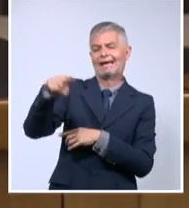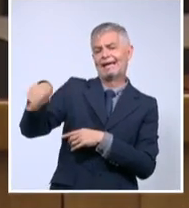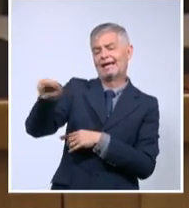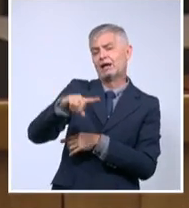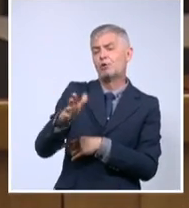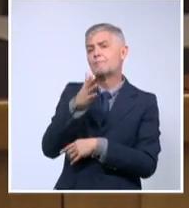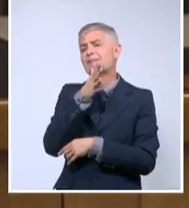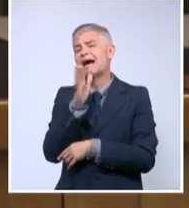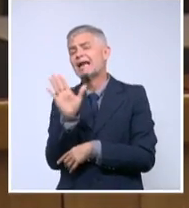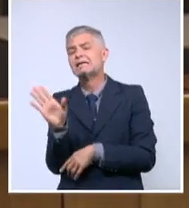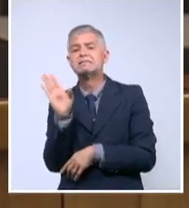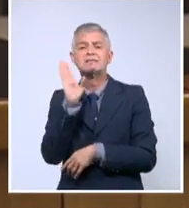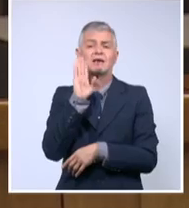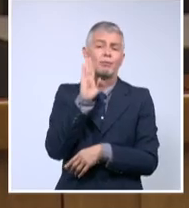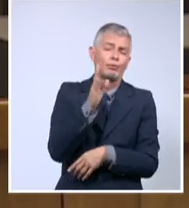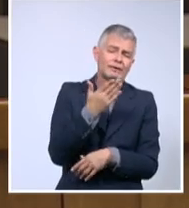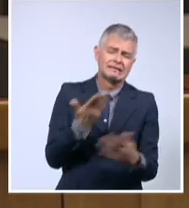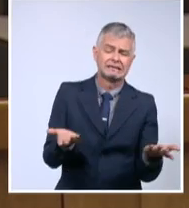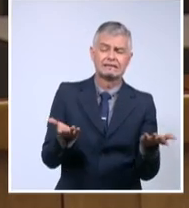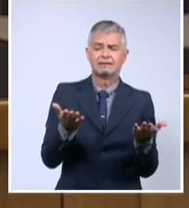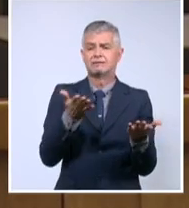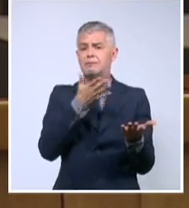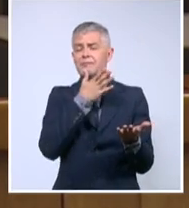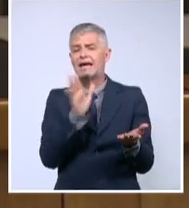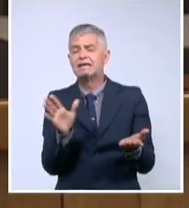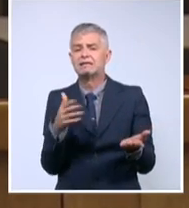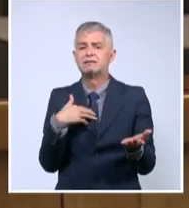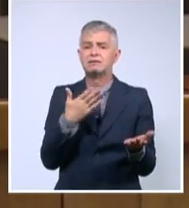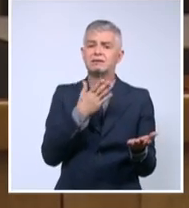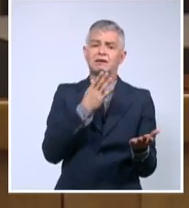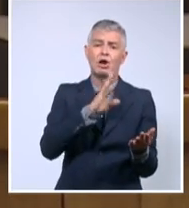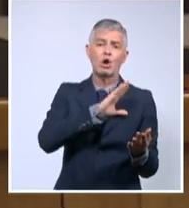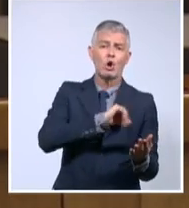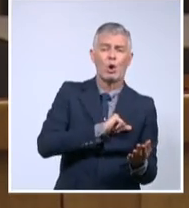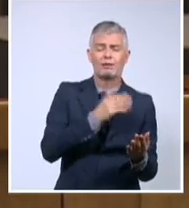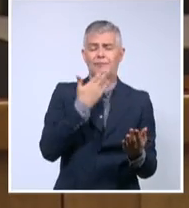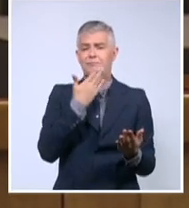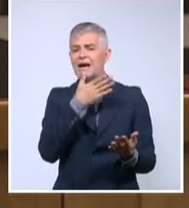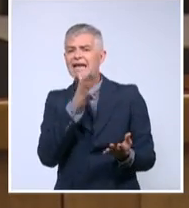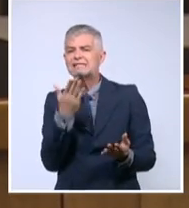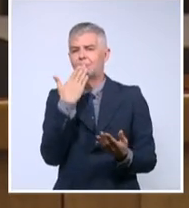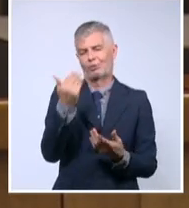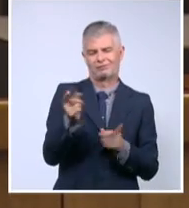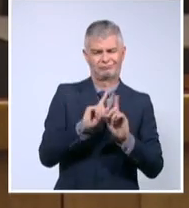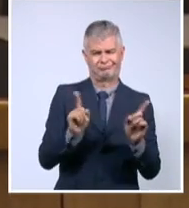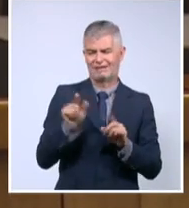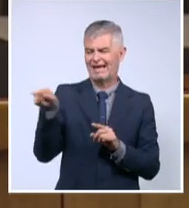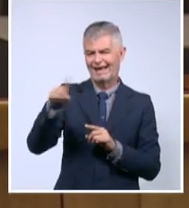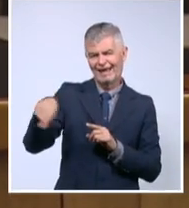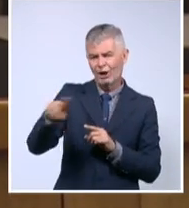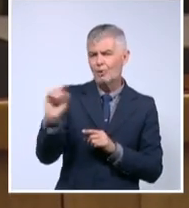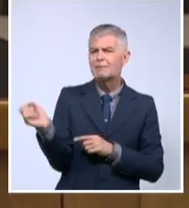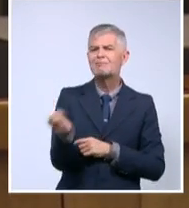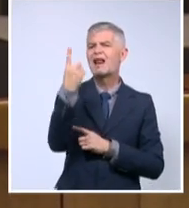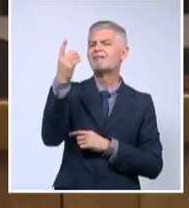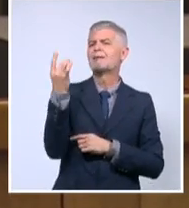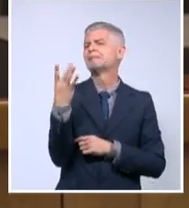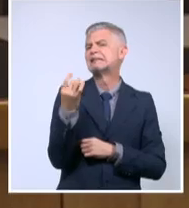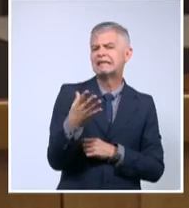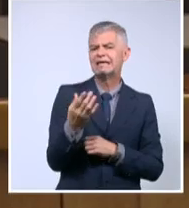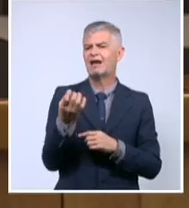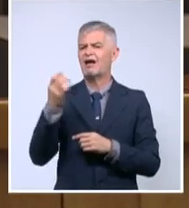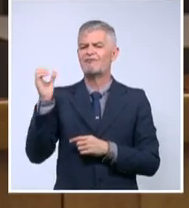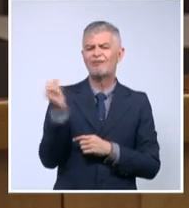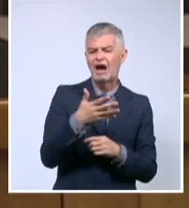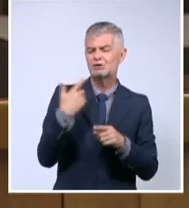ovejas y que tratan de tomar una cabeza de playa. No es la primera vez que mienten y presentan al mundo un país